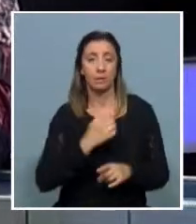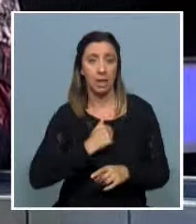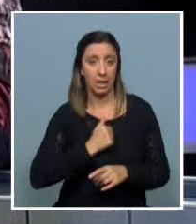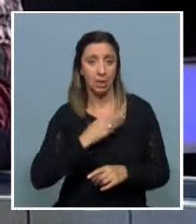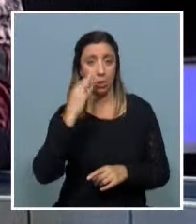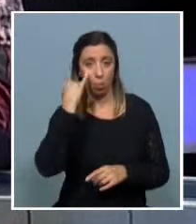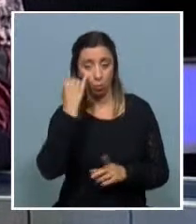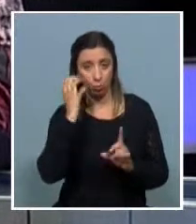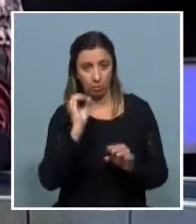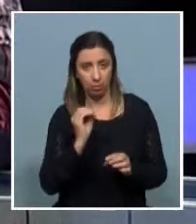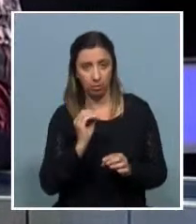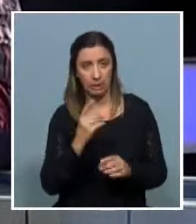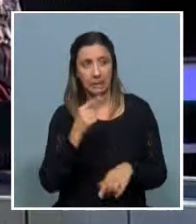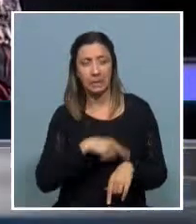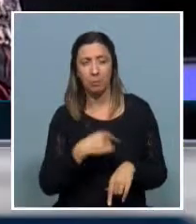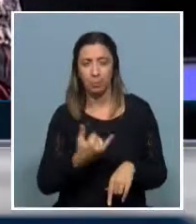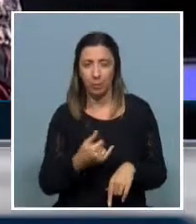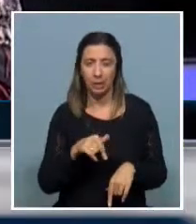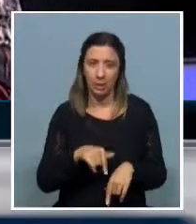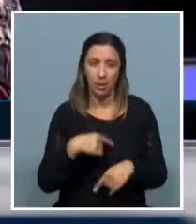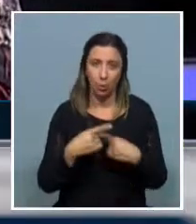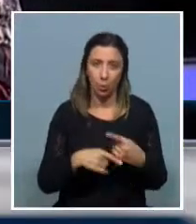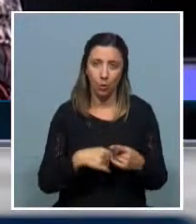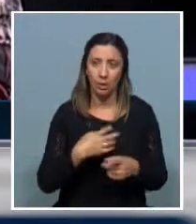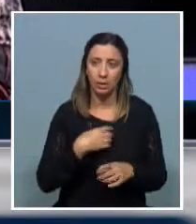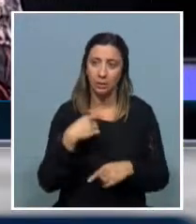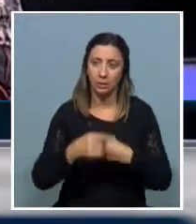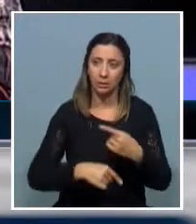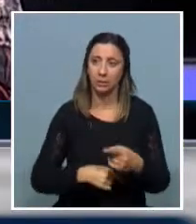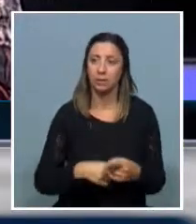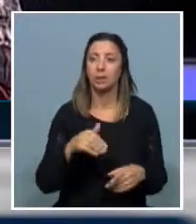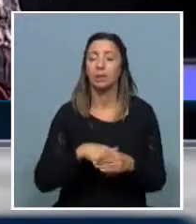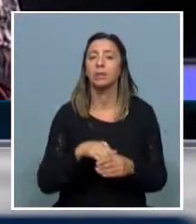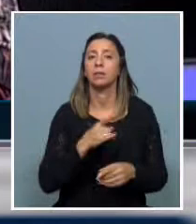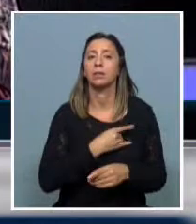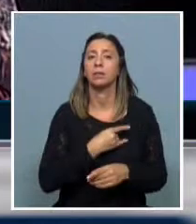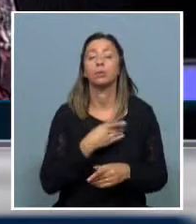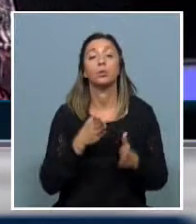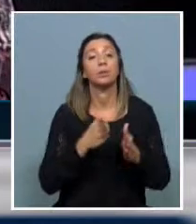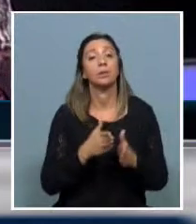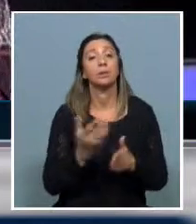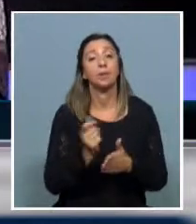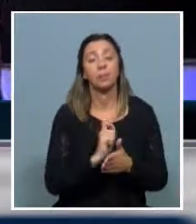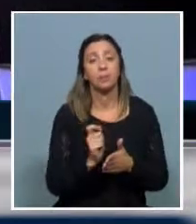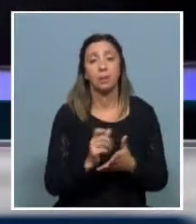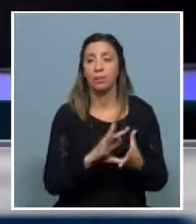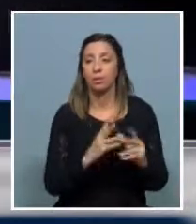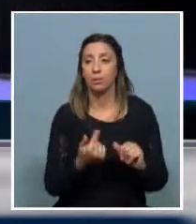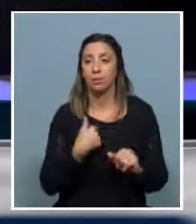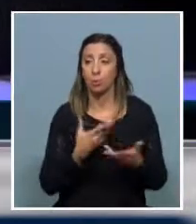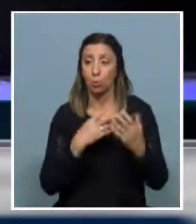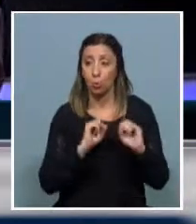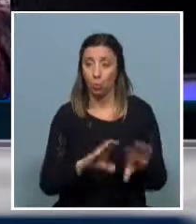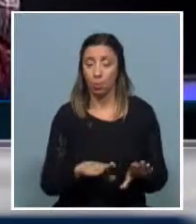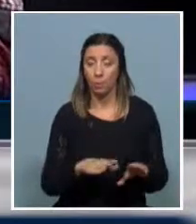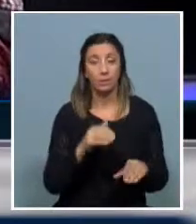Cuyo. Así es. No sé si tiene tiempo actualmente como para seguir dictando clases en la universidad. Mi materia es del primer semestre, de manera que cuando yo comencé